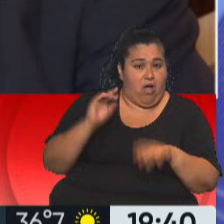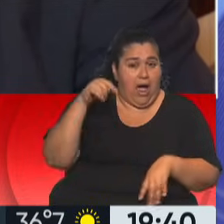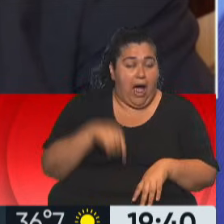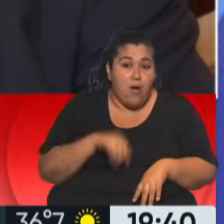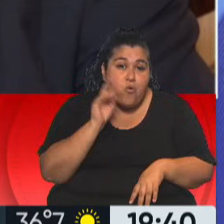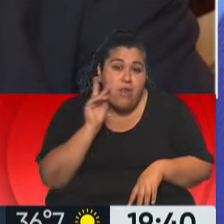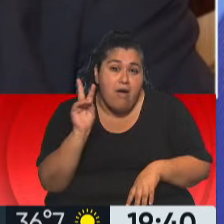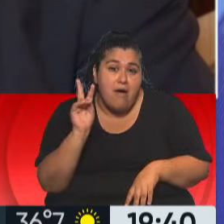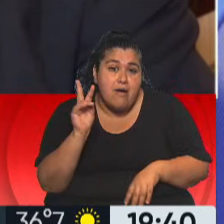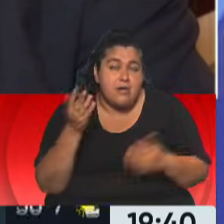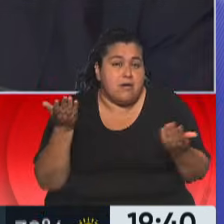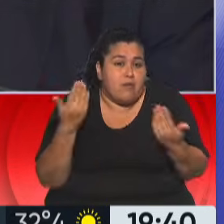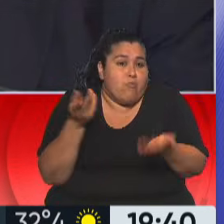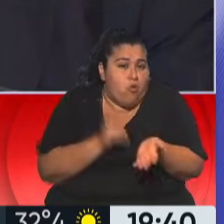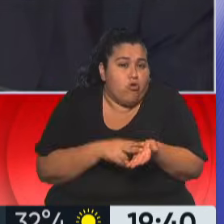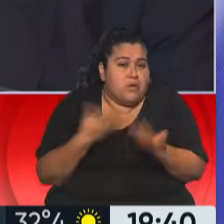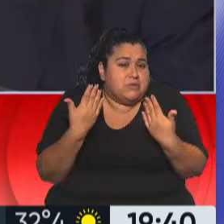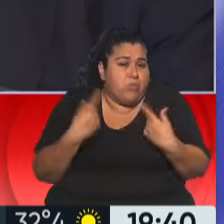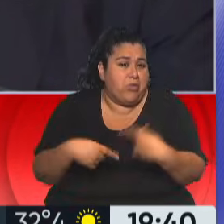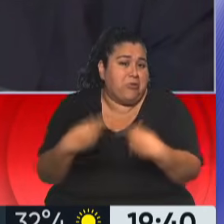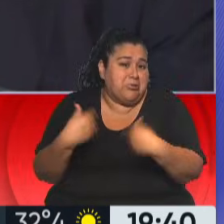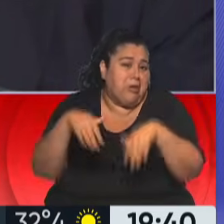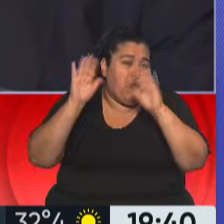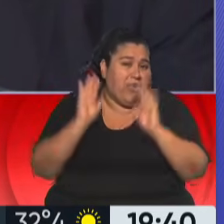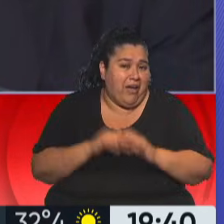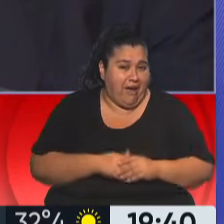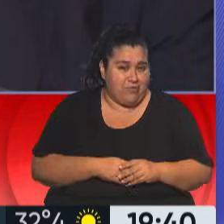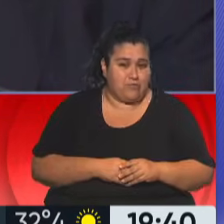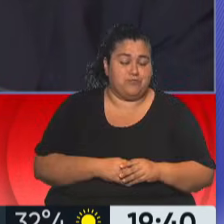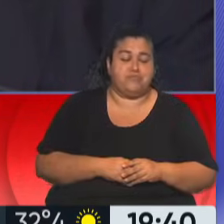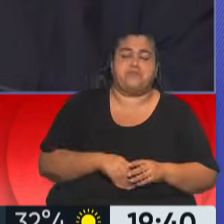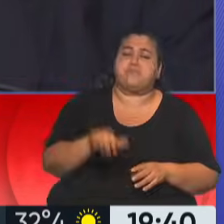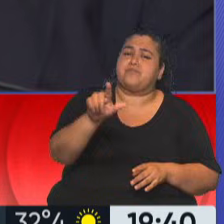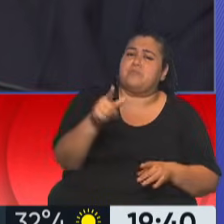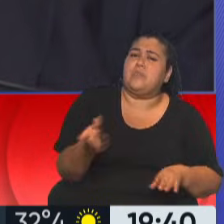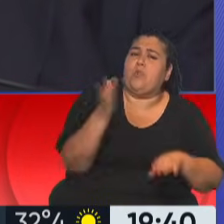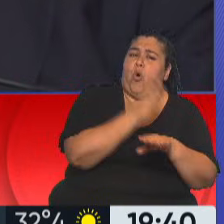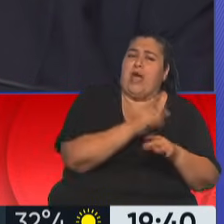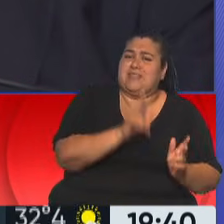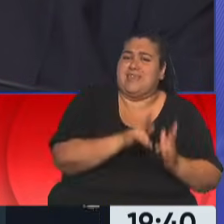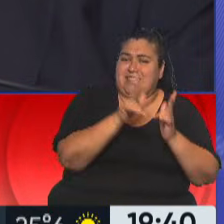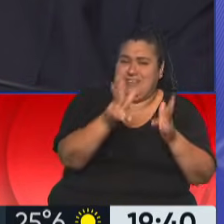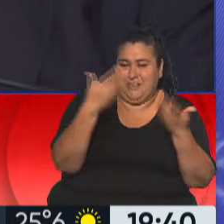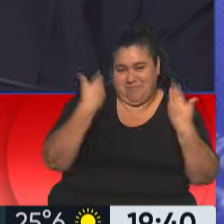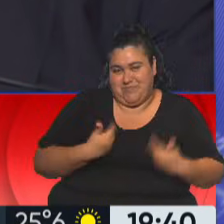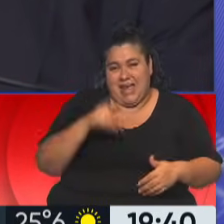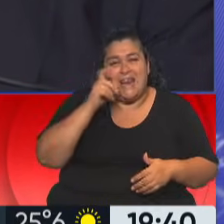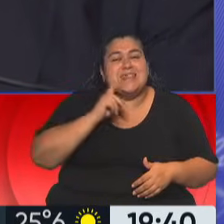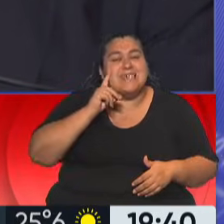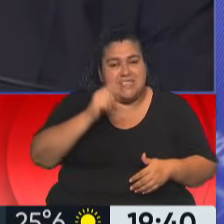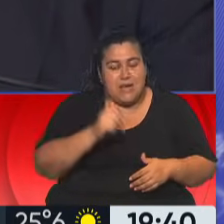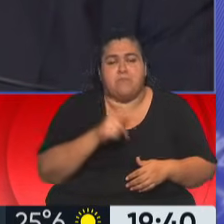mismo. Juan, Leticia Martínez te saluda, ¿cómo estás? Mencionabas antes la posibilidad de una guerra civil y mucho se